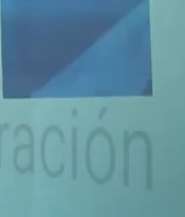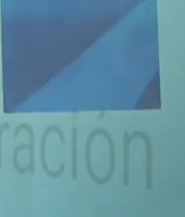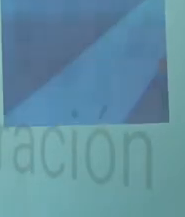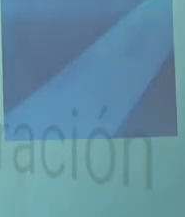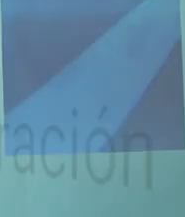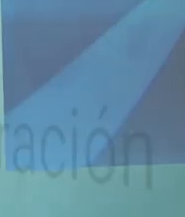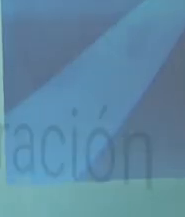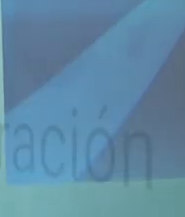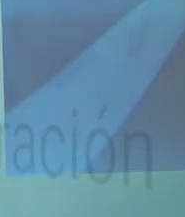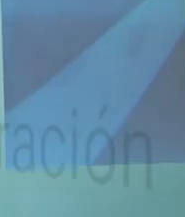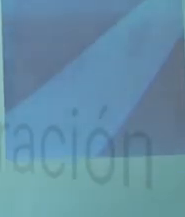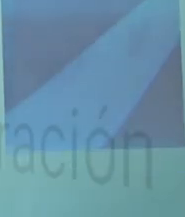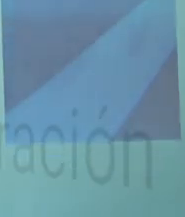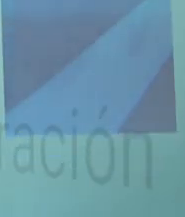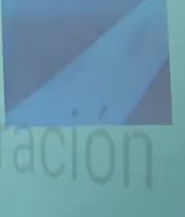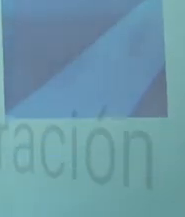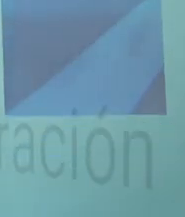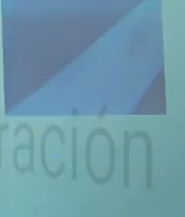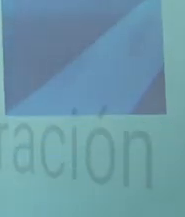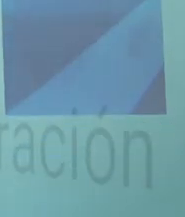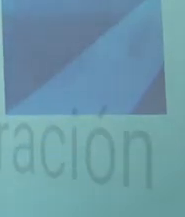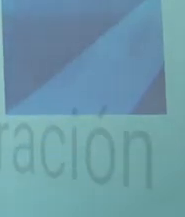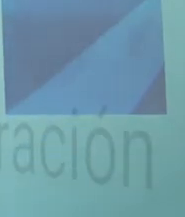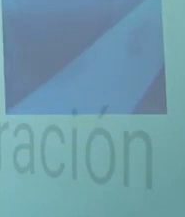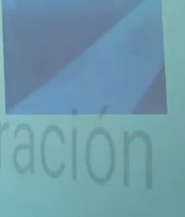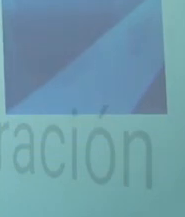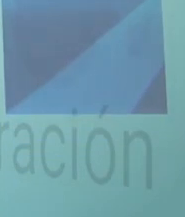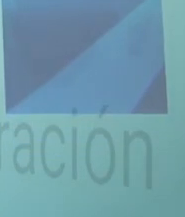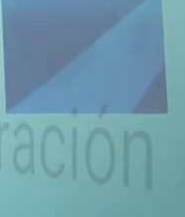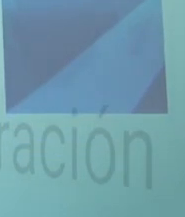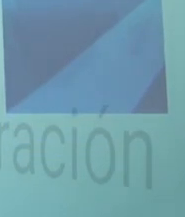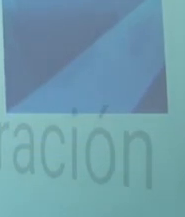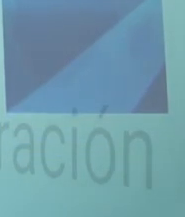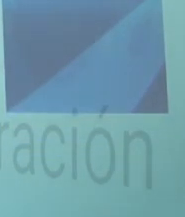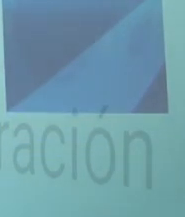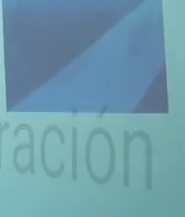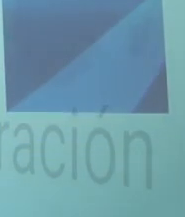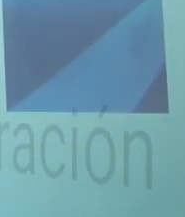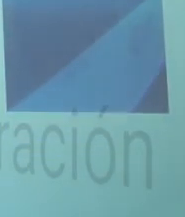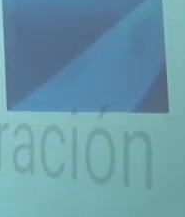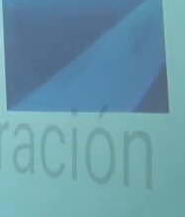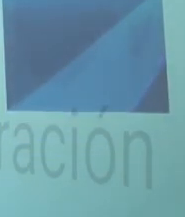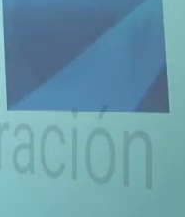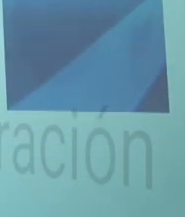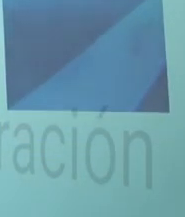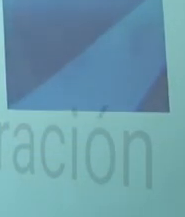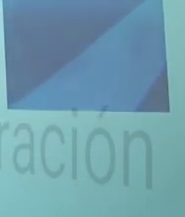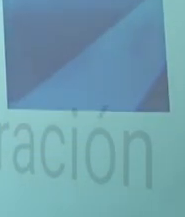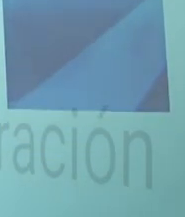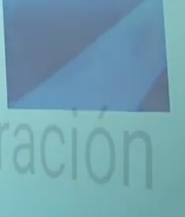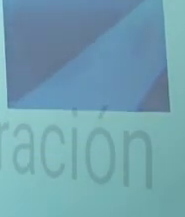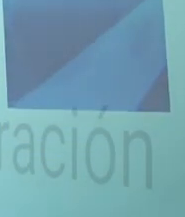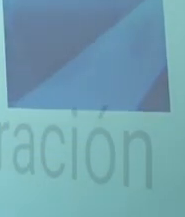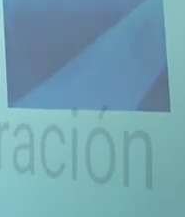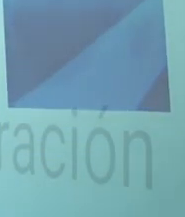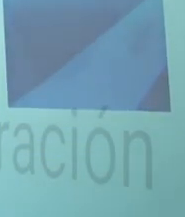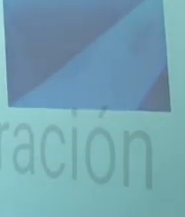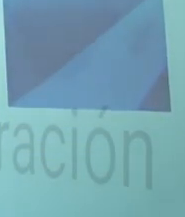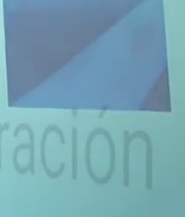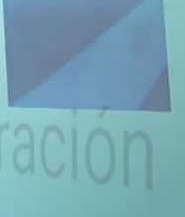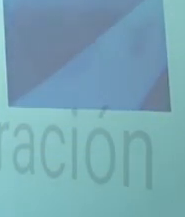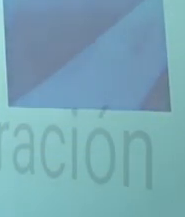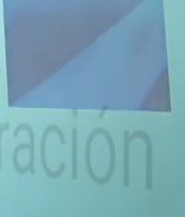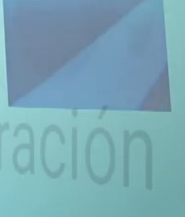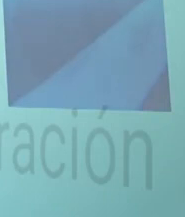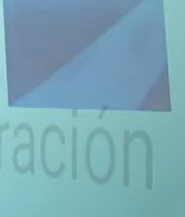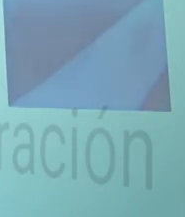que determinó que el trabajo no remunerado con fines de reinserción social, como lo es el mantenimiento del centro carcelario, no